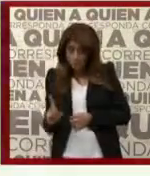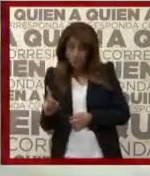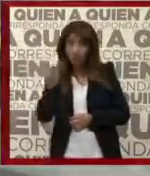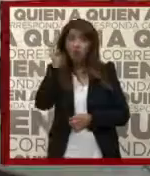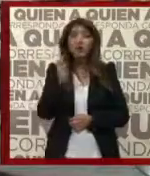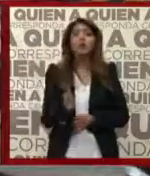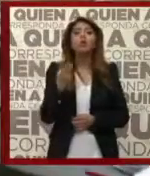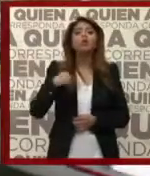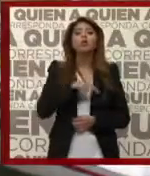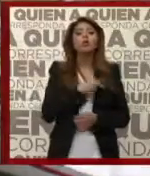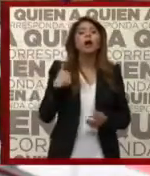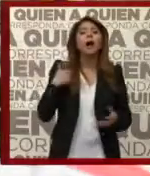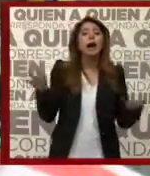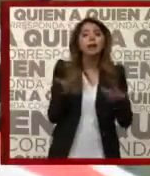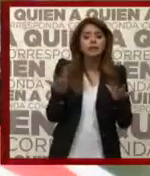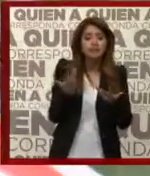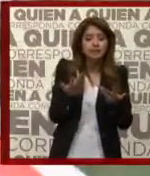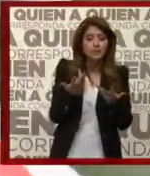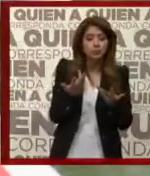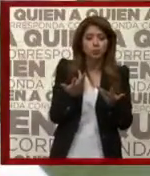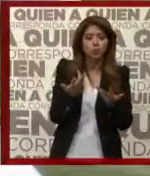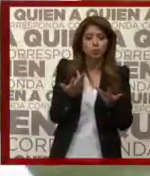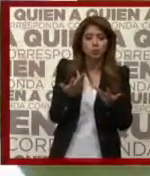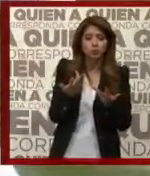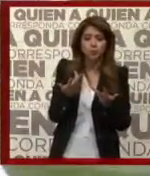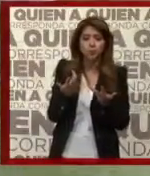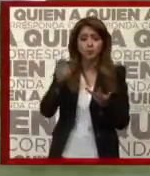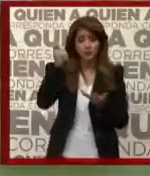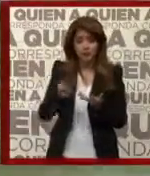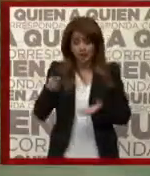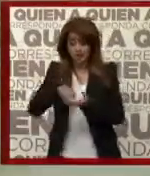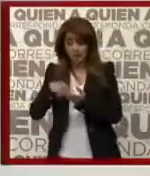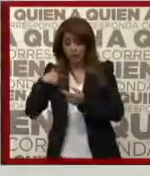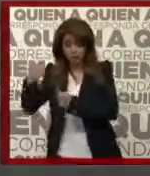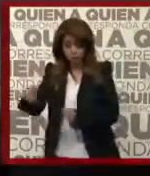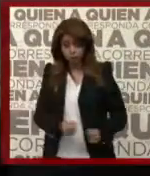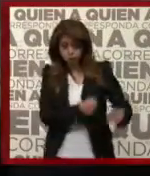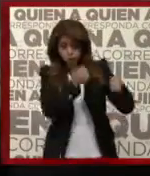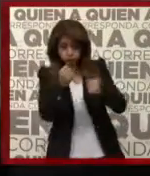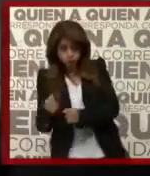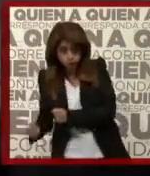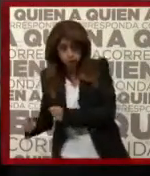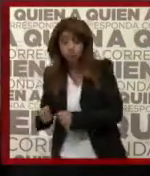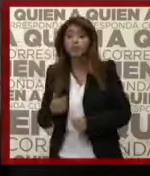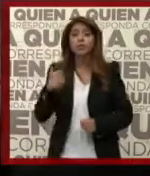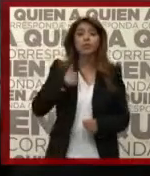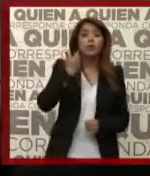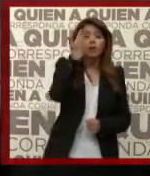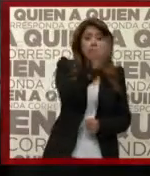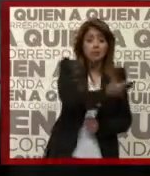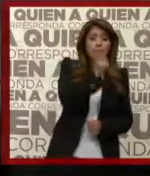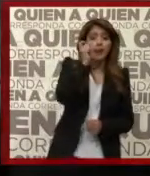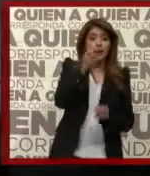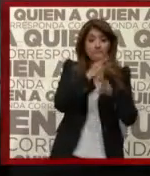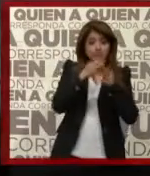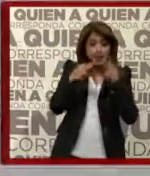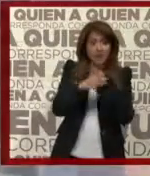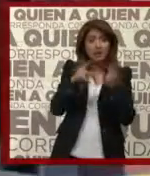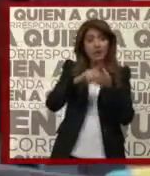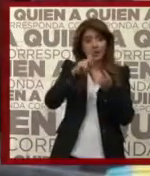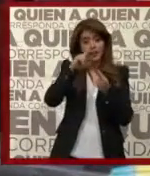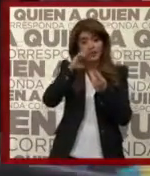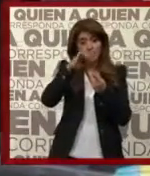toca hacer lo que es el trabajo en el agua. Necesitamos material deportivo como